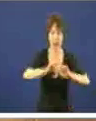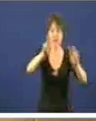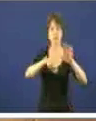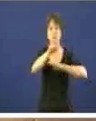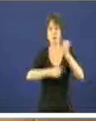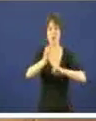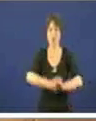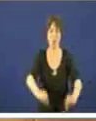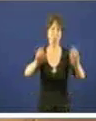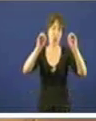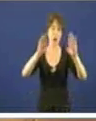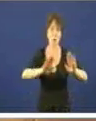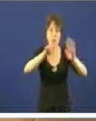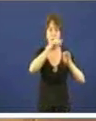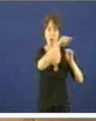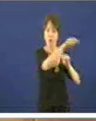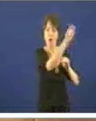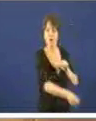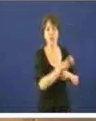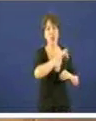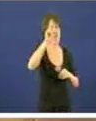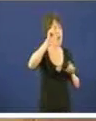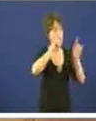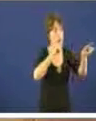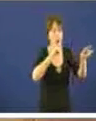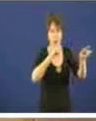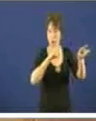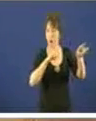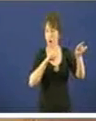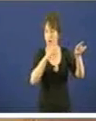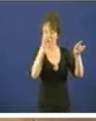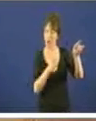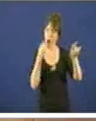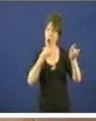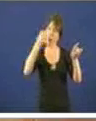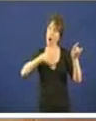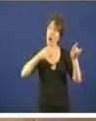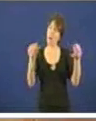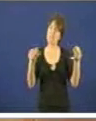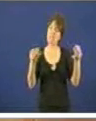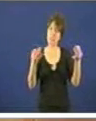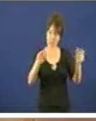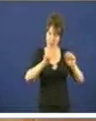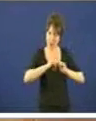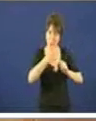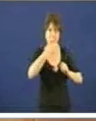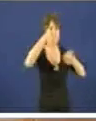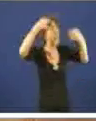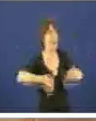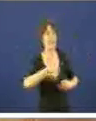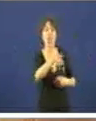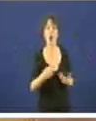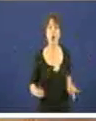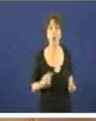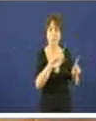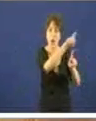Pero vostede, señor Feijó, vostede que nos ven contar aquí? Vai decir a verdade algunha vez? Vai decir a verdade